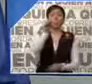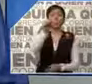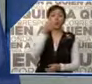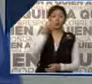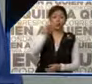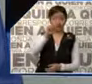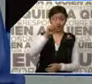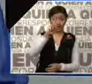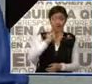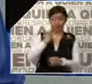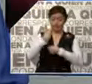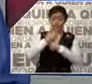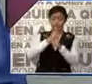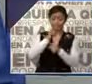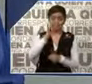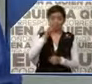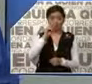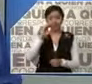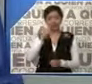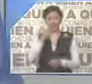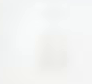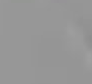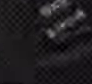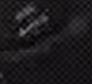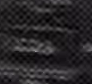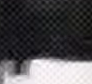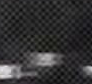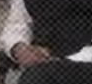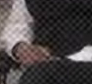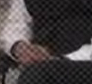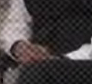precisamente de asesoría jurídica y vamos a una pausa, regresamos.